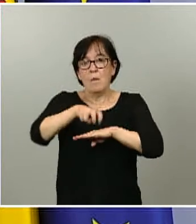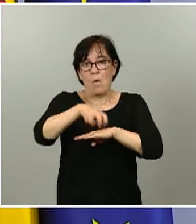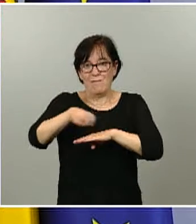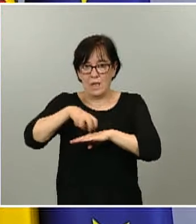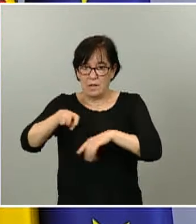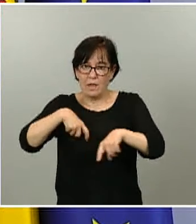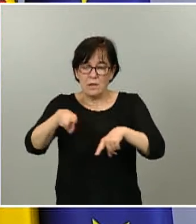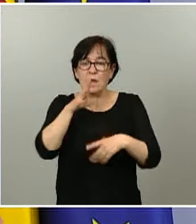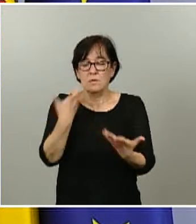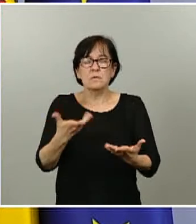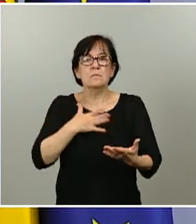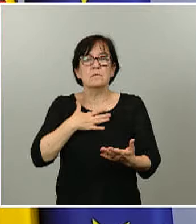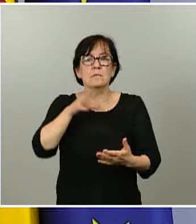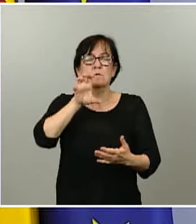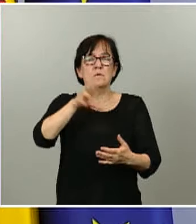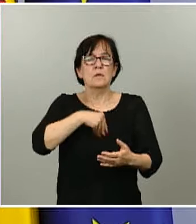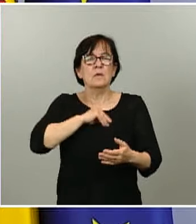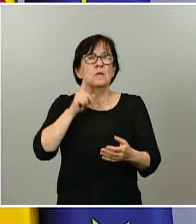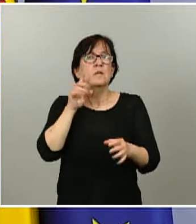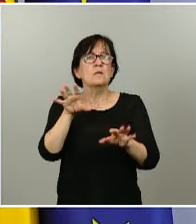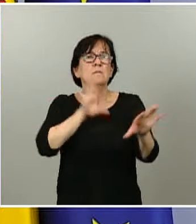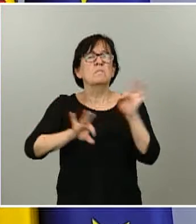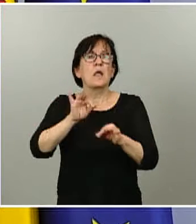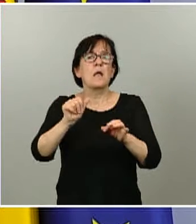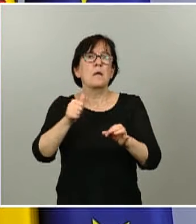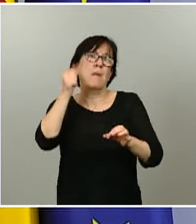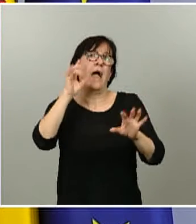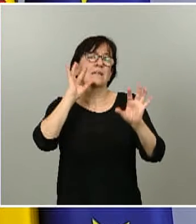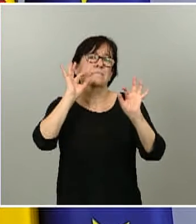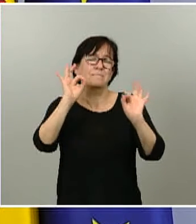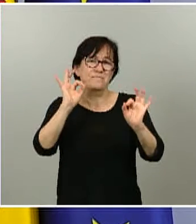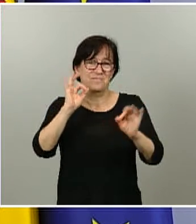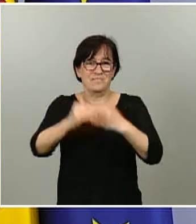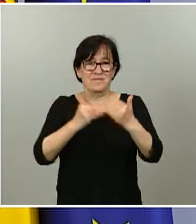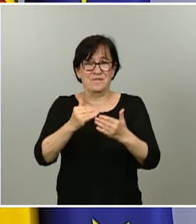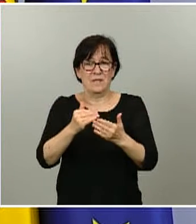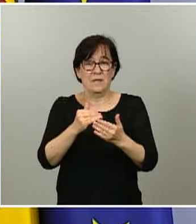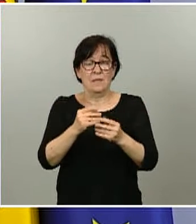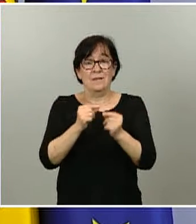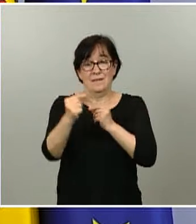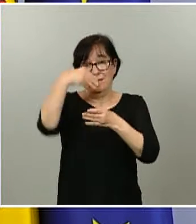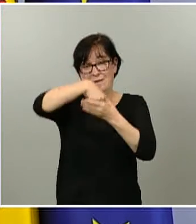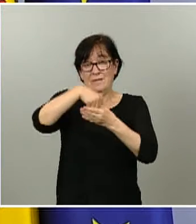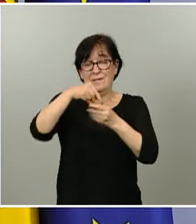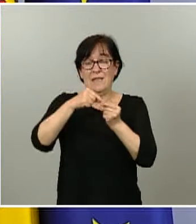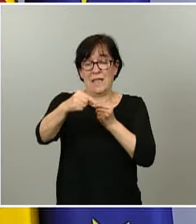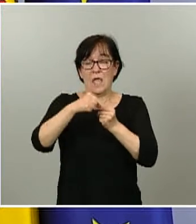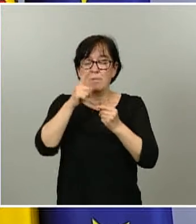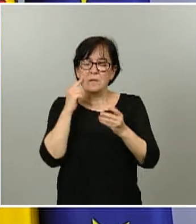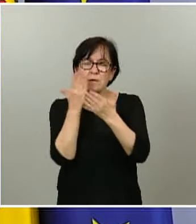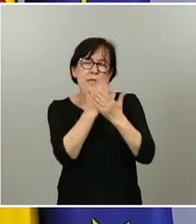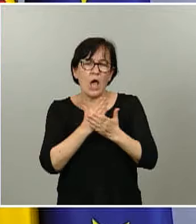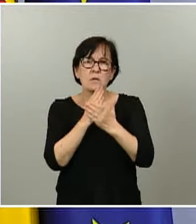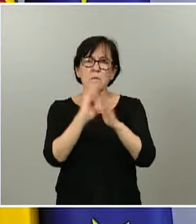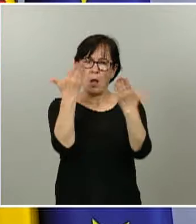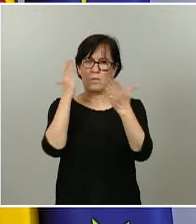ha optado por un procedimiento que parece el más sensato en sustitución de este, que es la elección telemática. Estamos estudiando las observaciones que nos hacen llegar